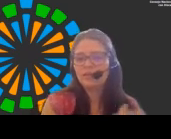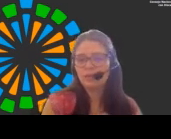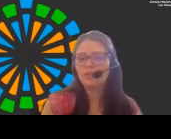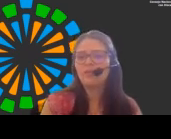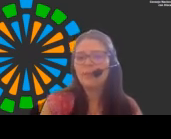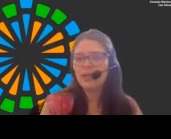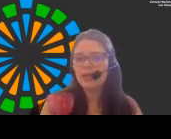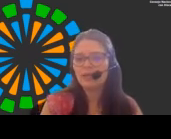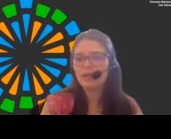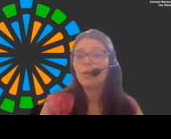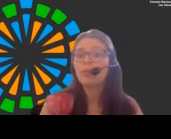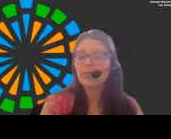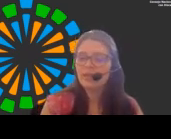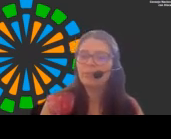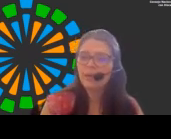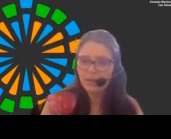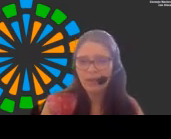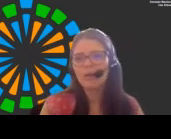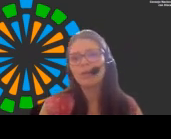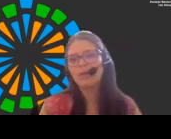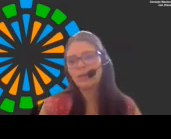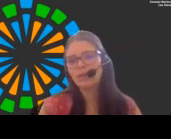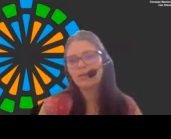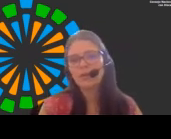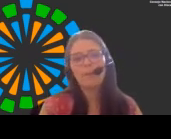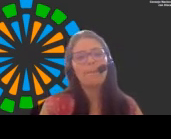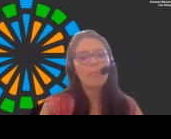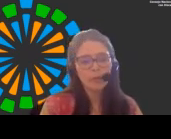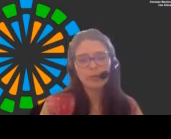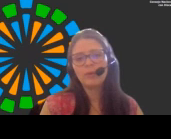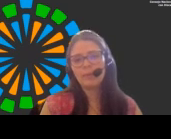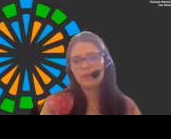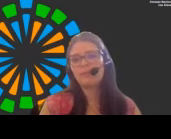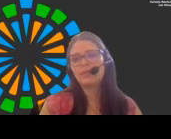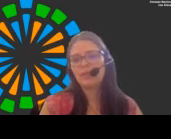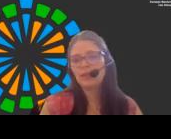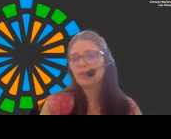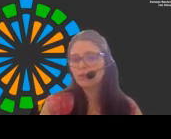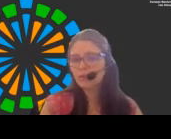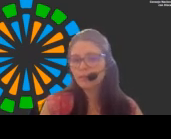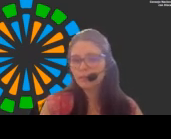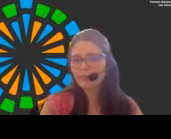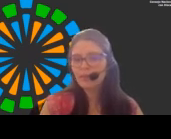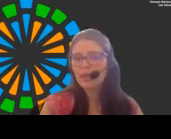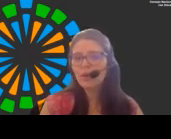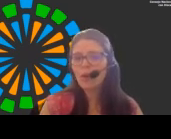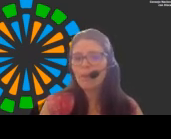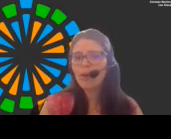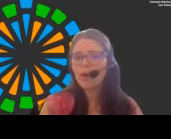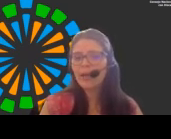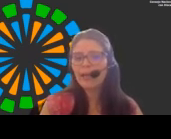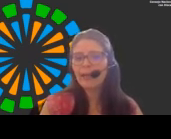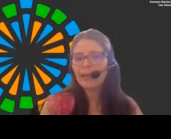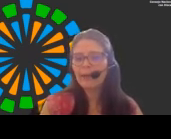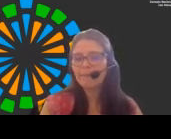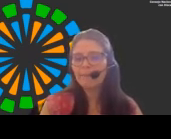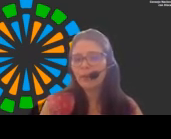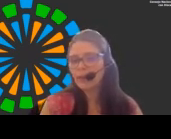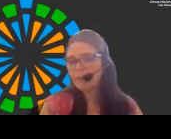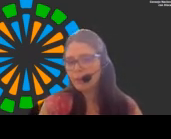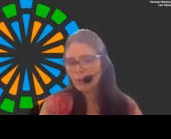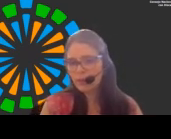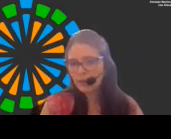la sociedad a las decisiones familiares Pues sí impacta aunque a veces no nos pongamos a pensar en esto y cómo